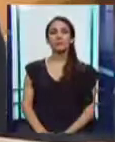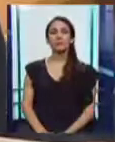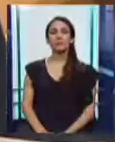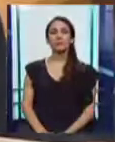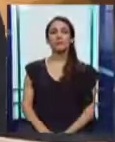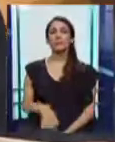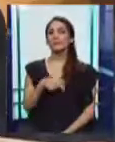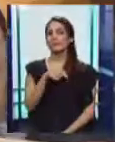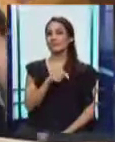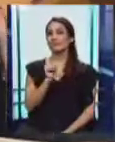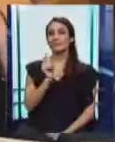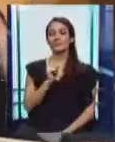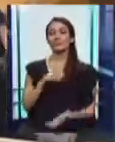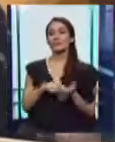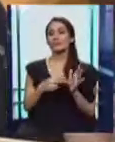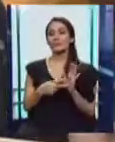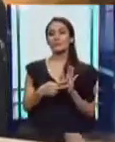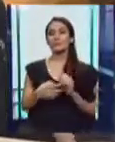no es cuestión de